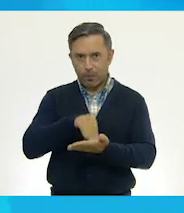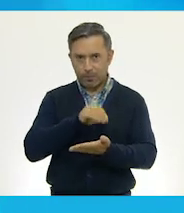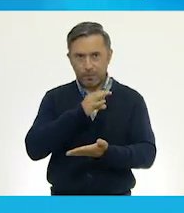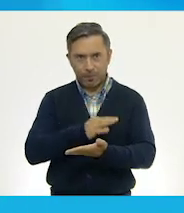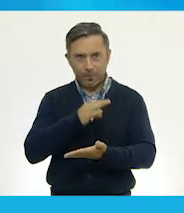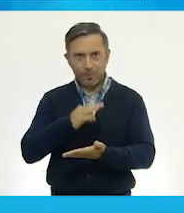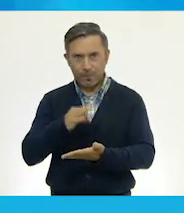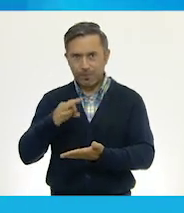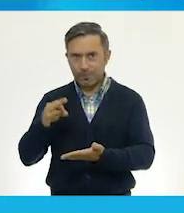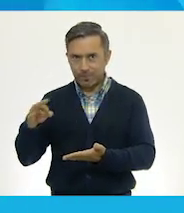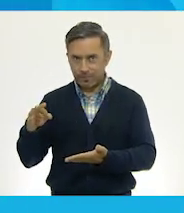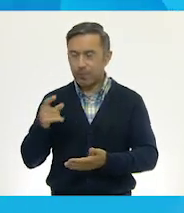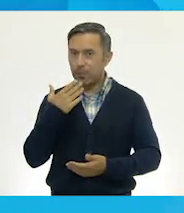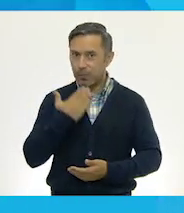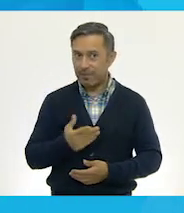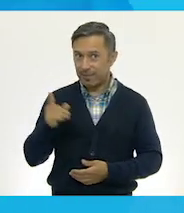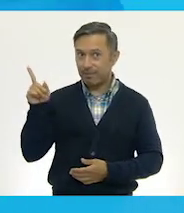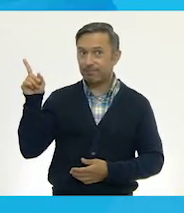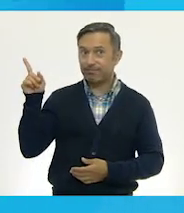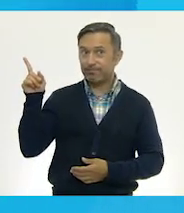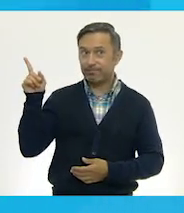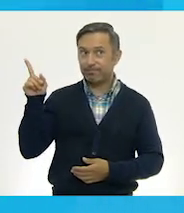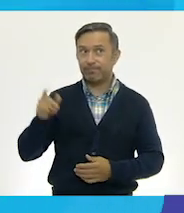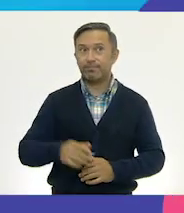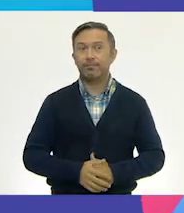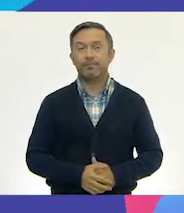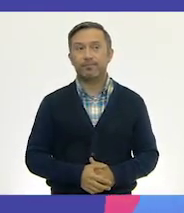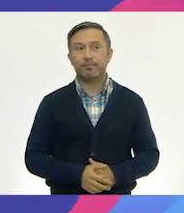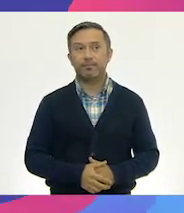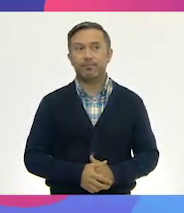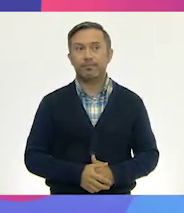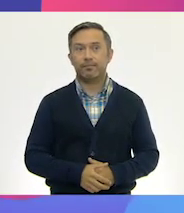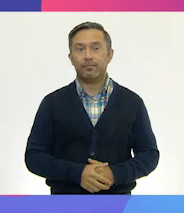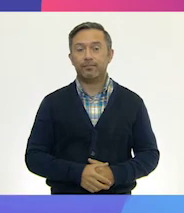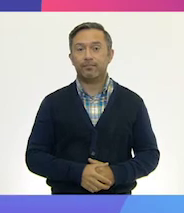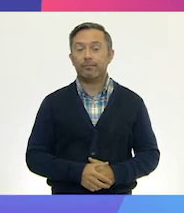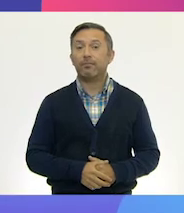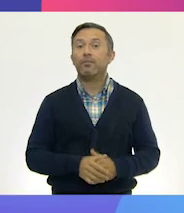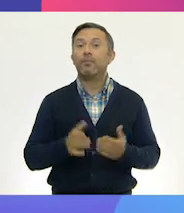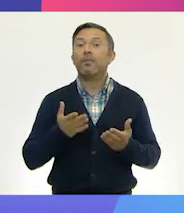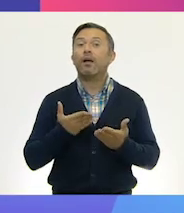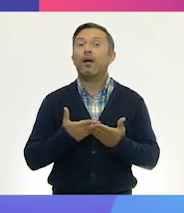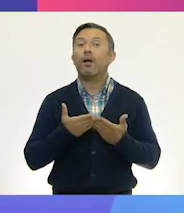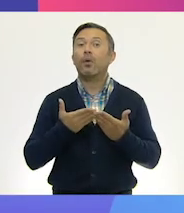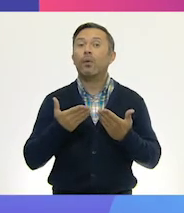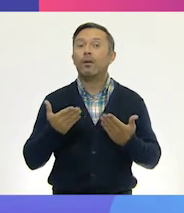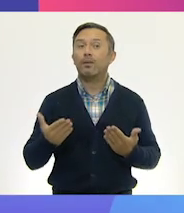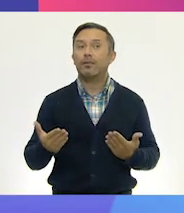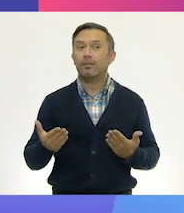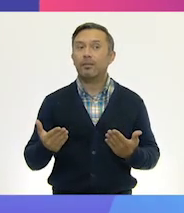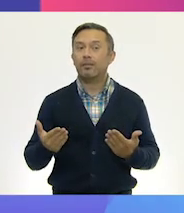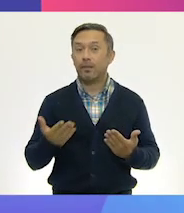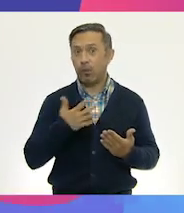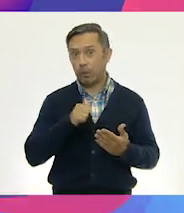bien. Y ahora tengo esta otra.